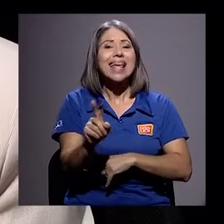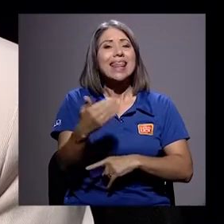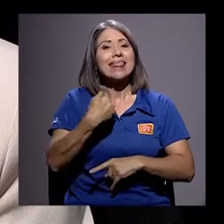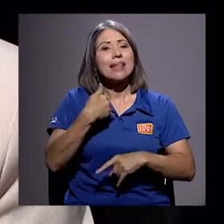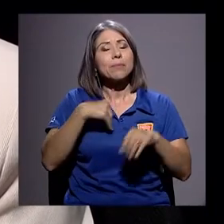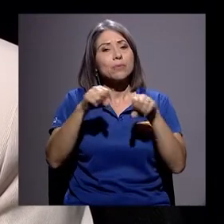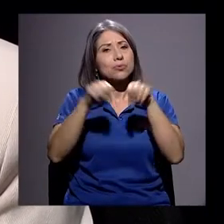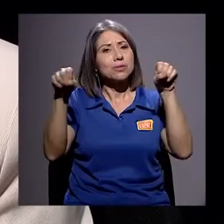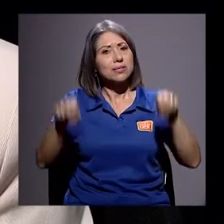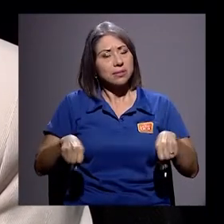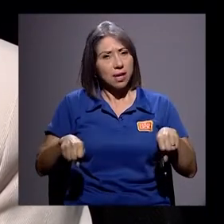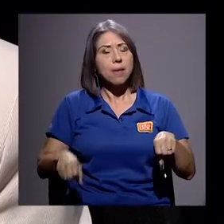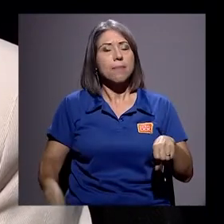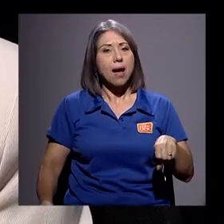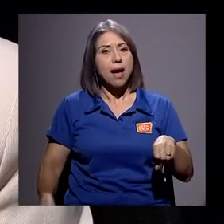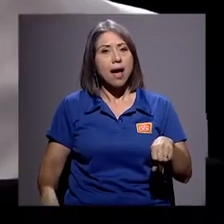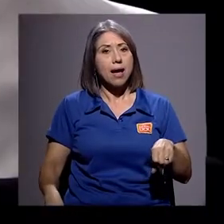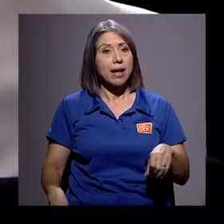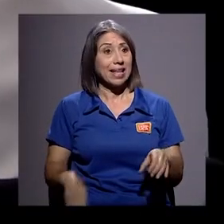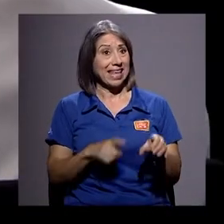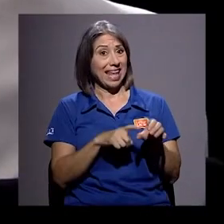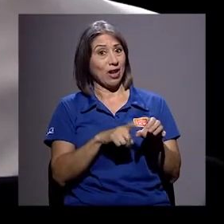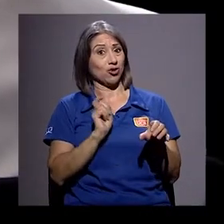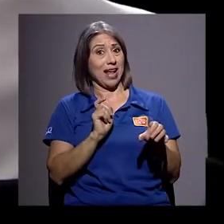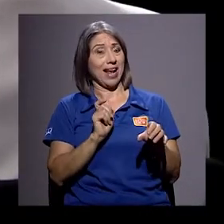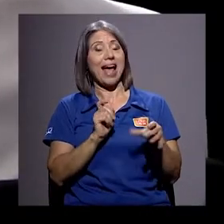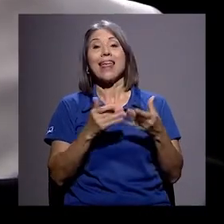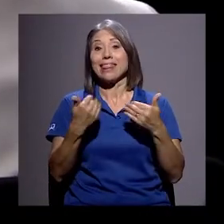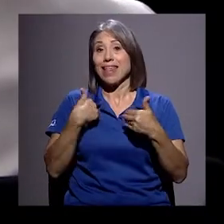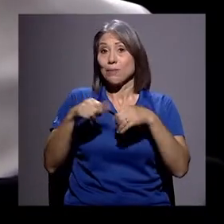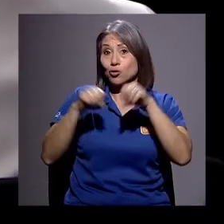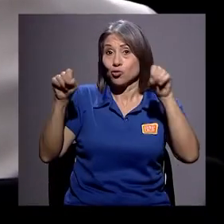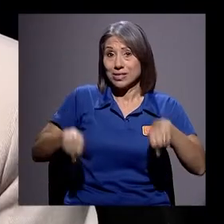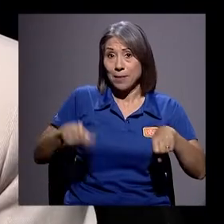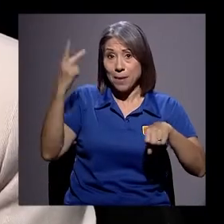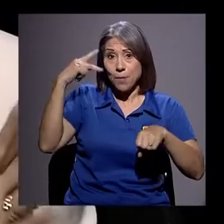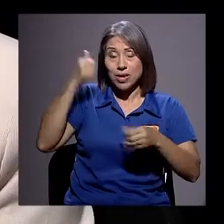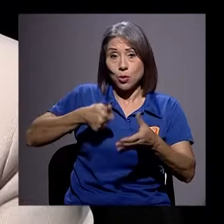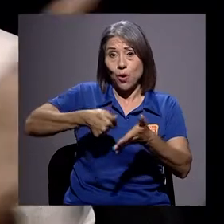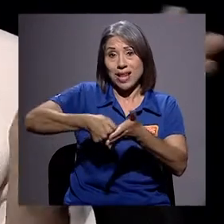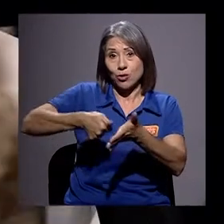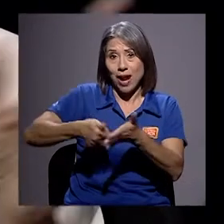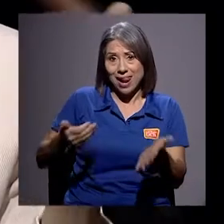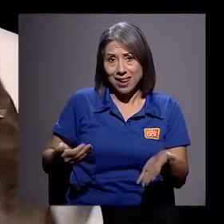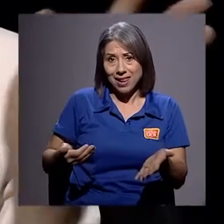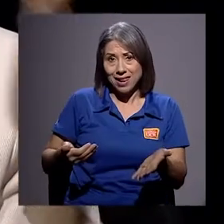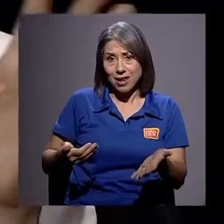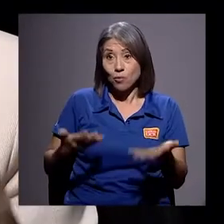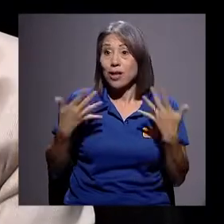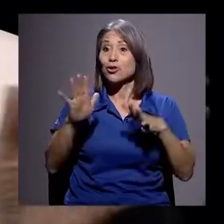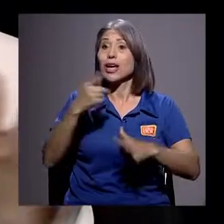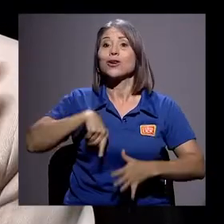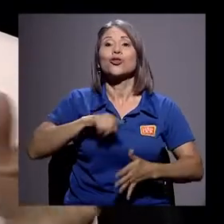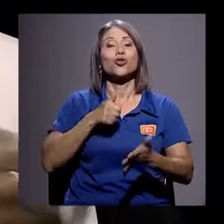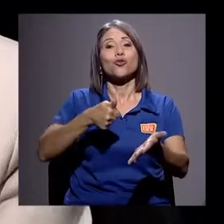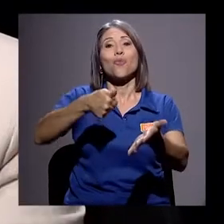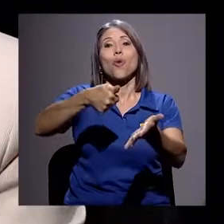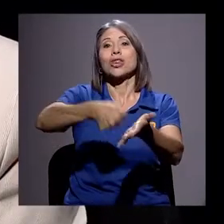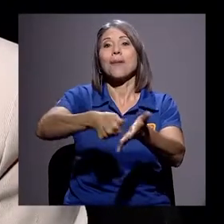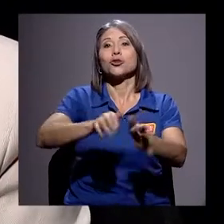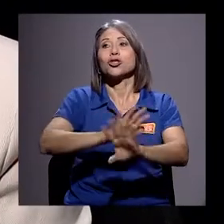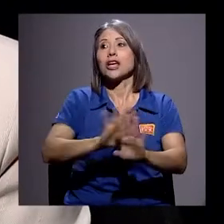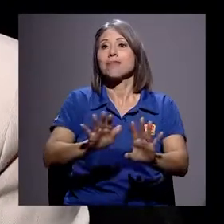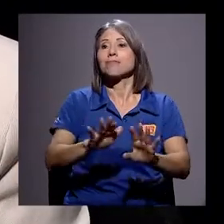sistema político y electoral que una vez que votamos como que ya gracias verdad ya no lo